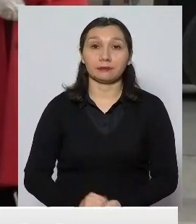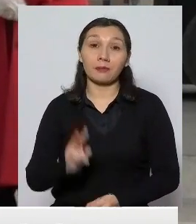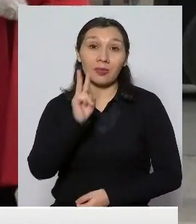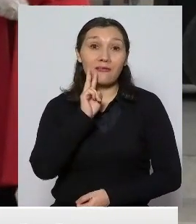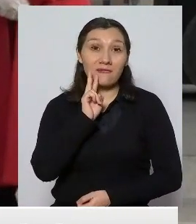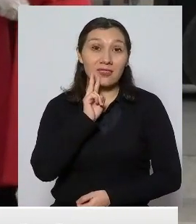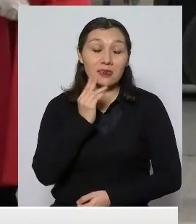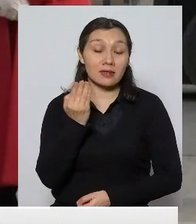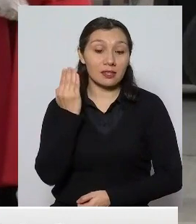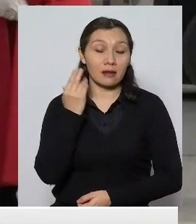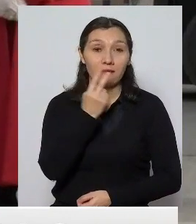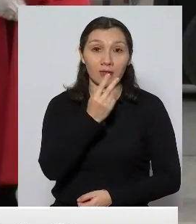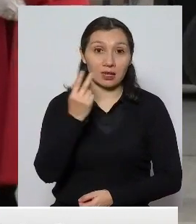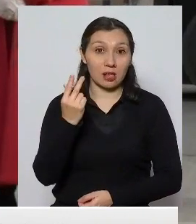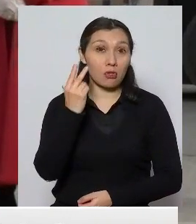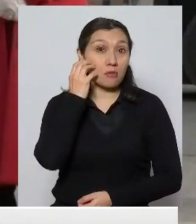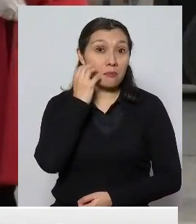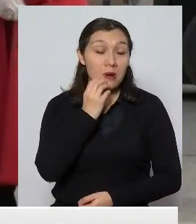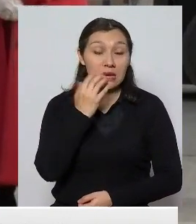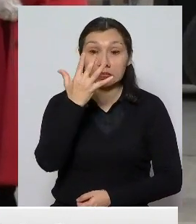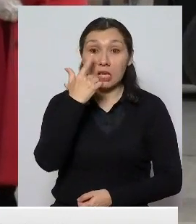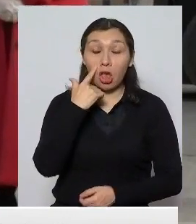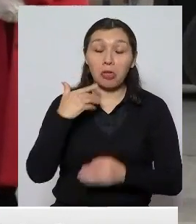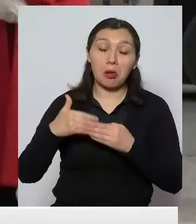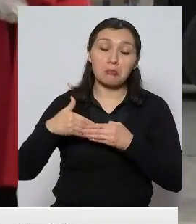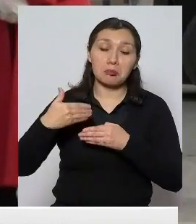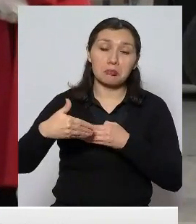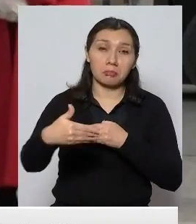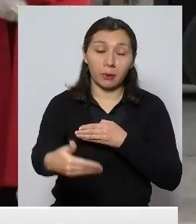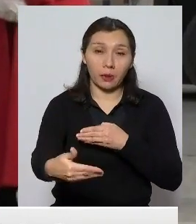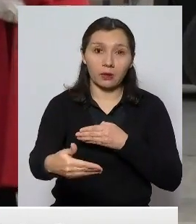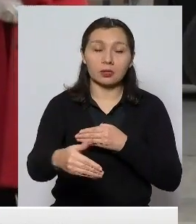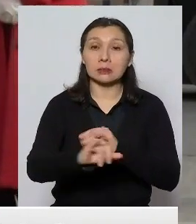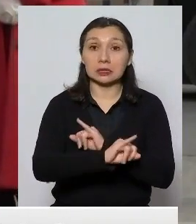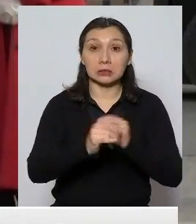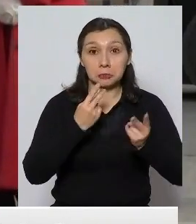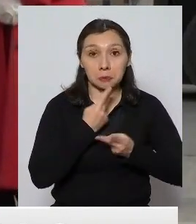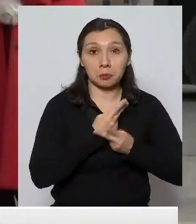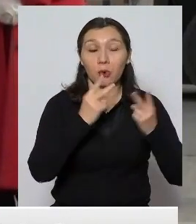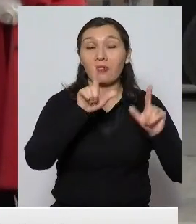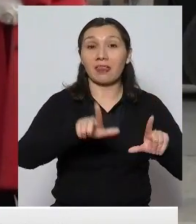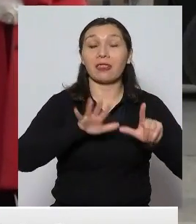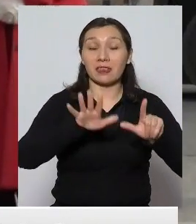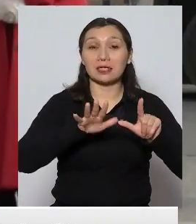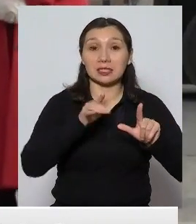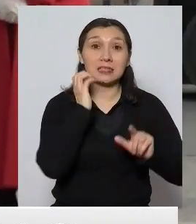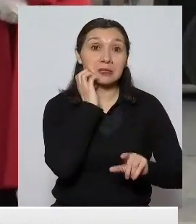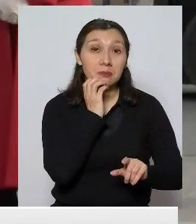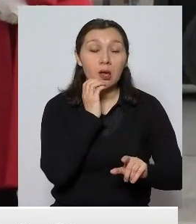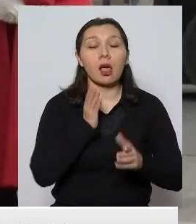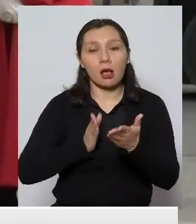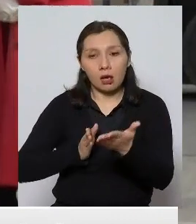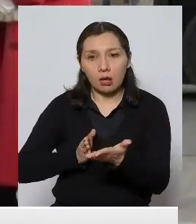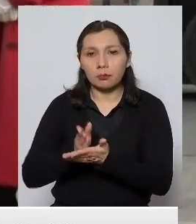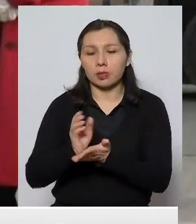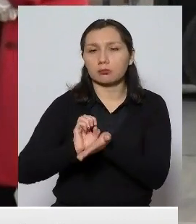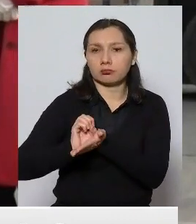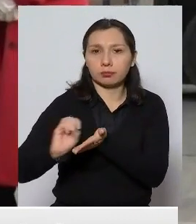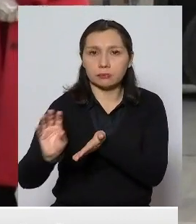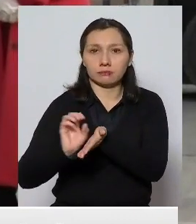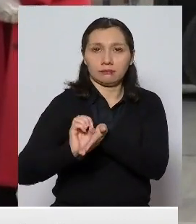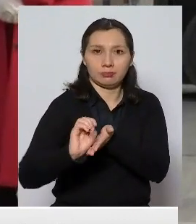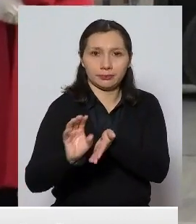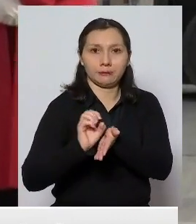viernes 22 de mayo, 5 días después de haber hecho el anuncio, se inició la distribución de